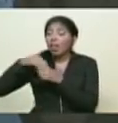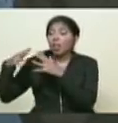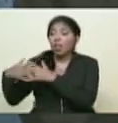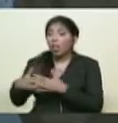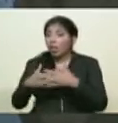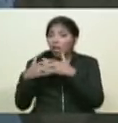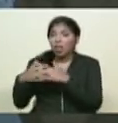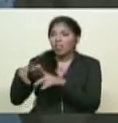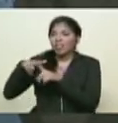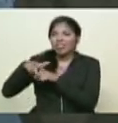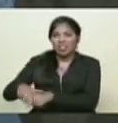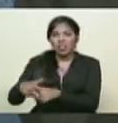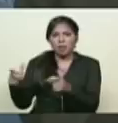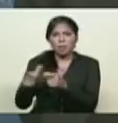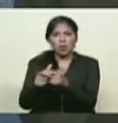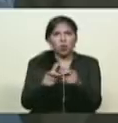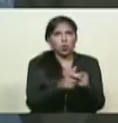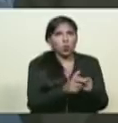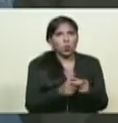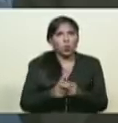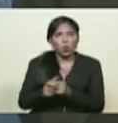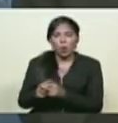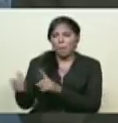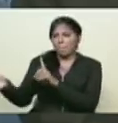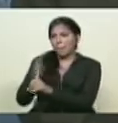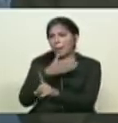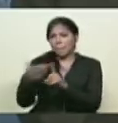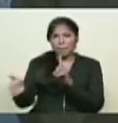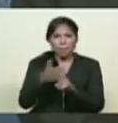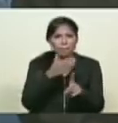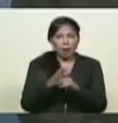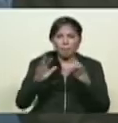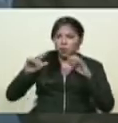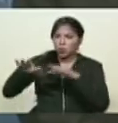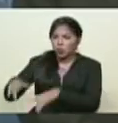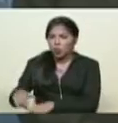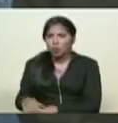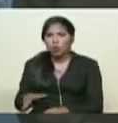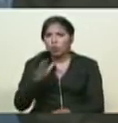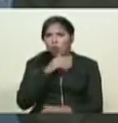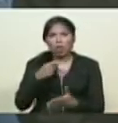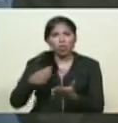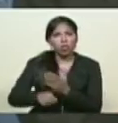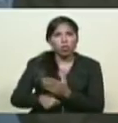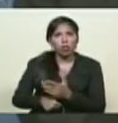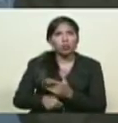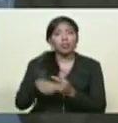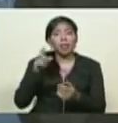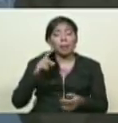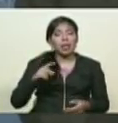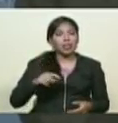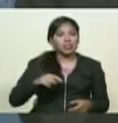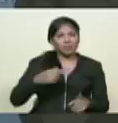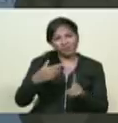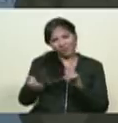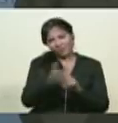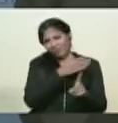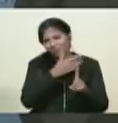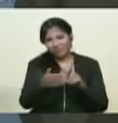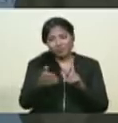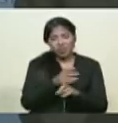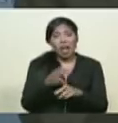minorías maltrata y agrede a los migrantes contempla la tortura tiene cárceles como